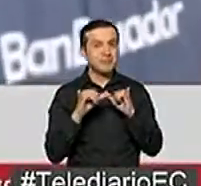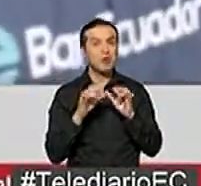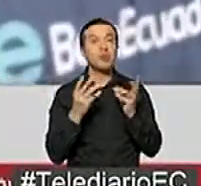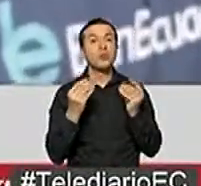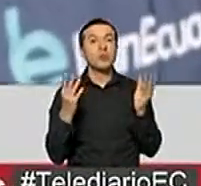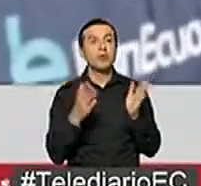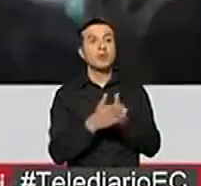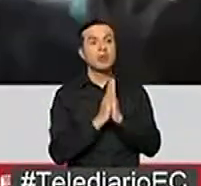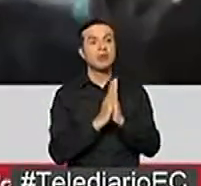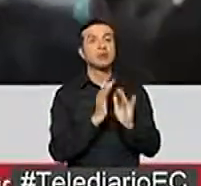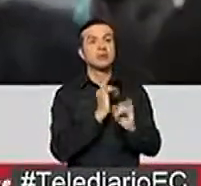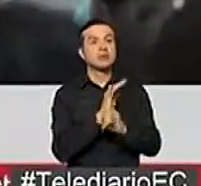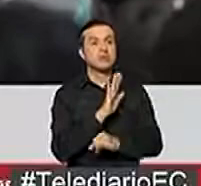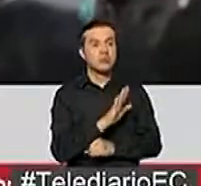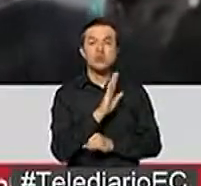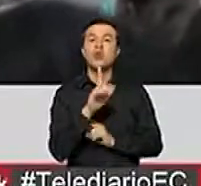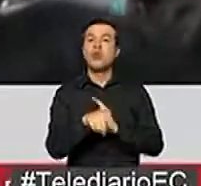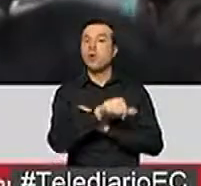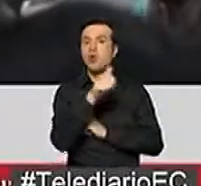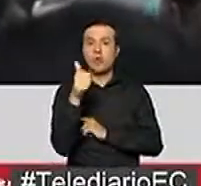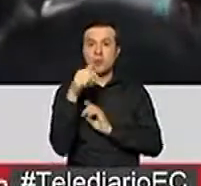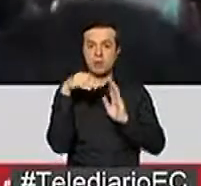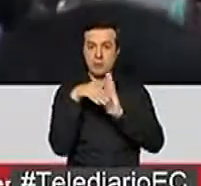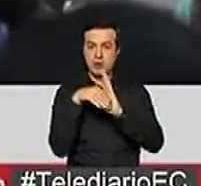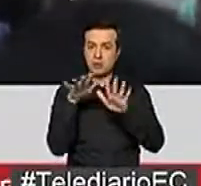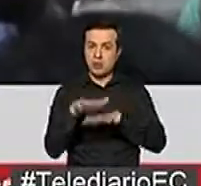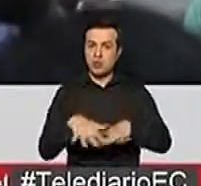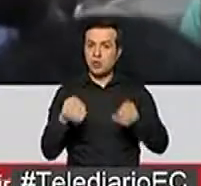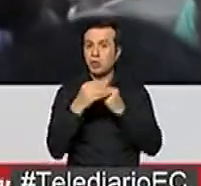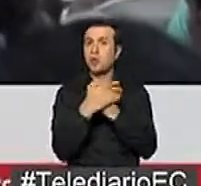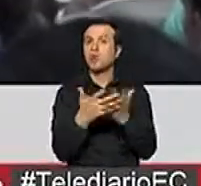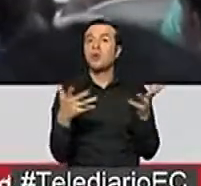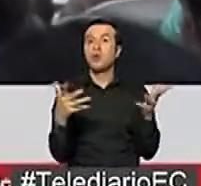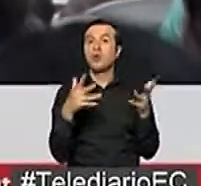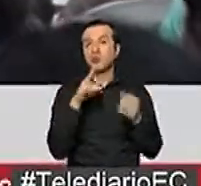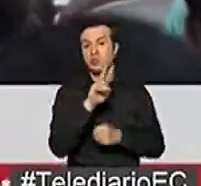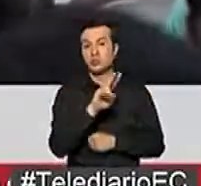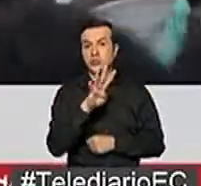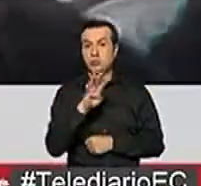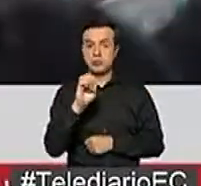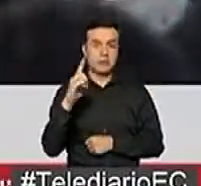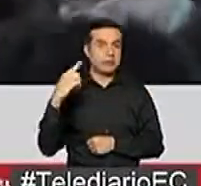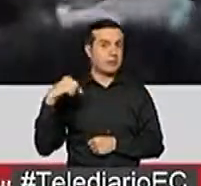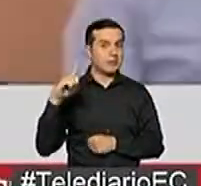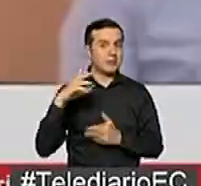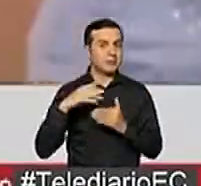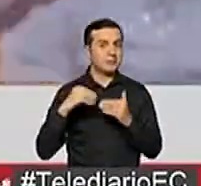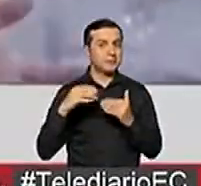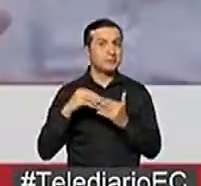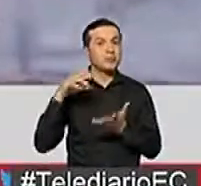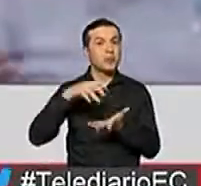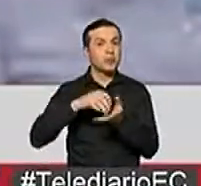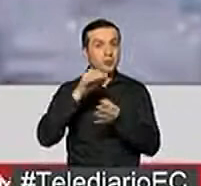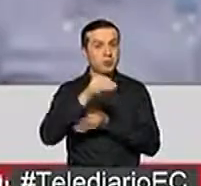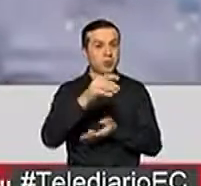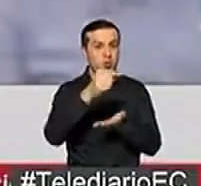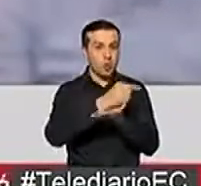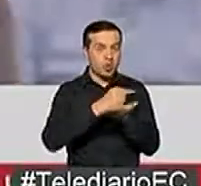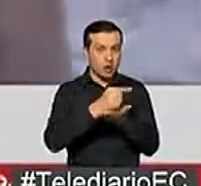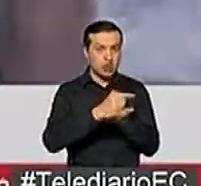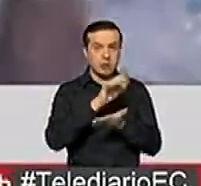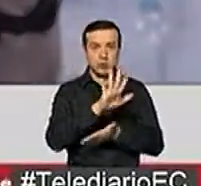solicitudes a la entidad bancaria. El Banco del Pueblo ha entregado más de 240 millones de dólares en las provincias de Guayas.